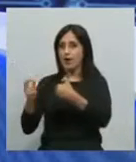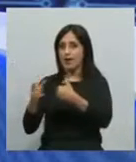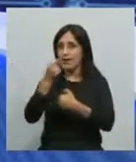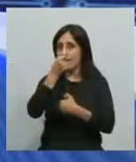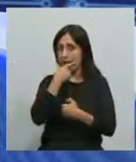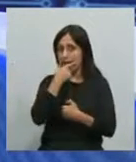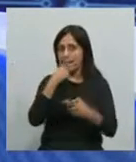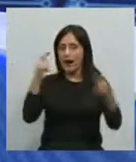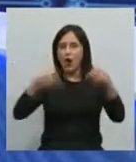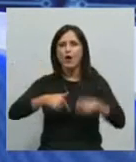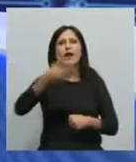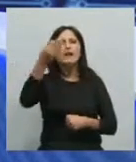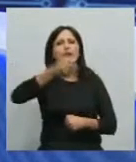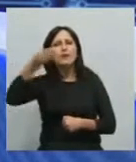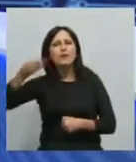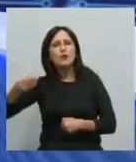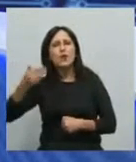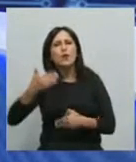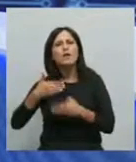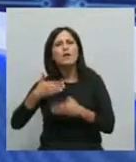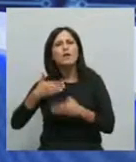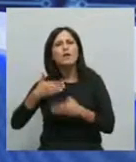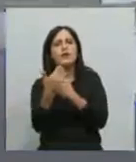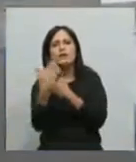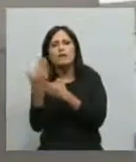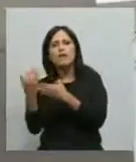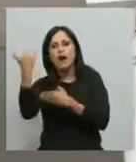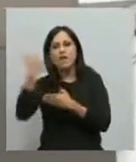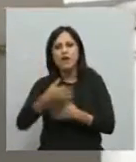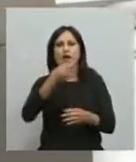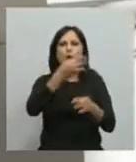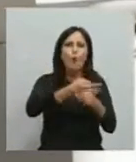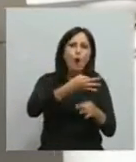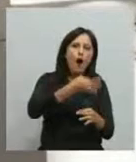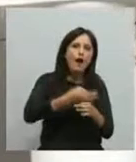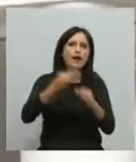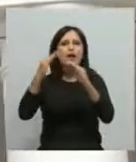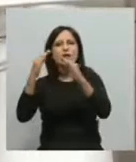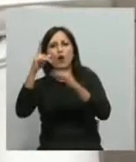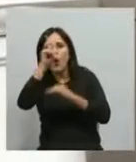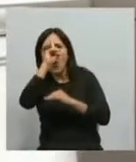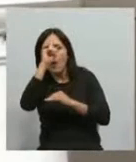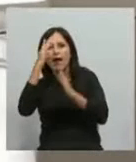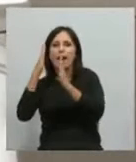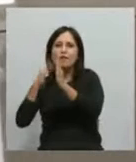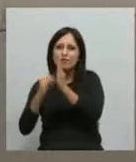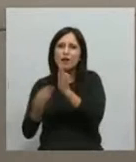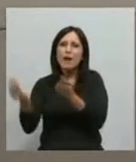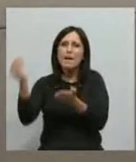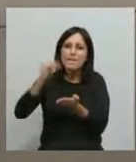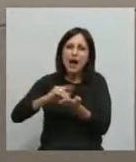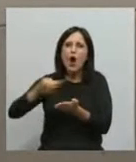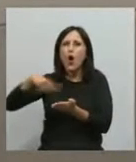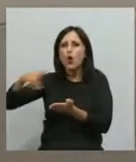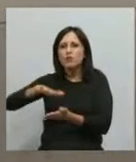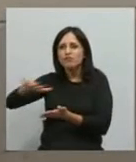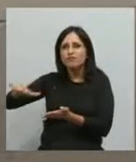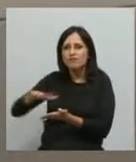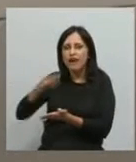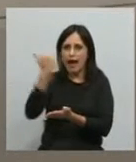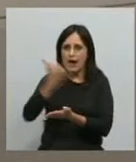imágenes porque estuvimos recorriendo floor hospitales escuelas obviamente comercios también la administración pública y el resultado era